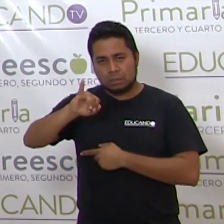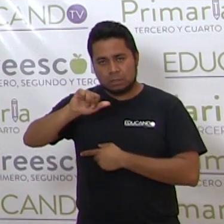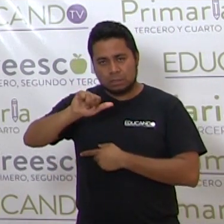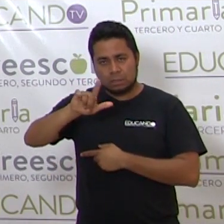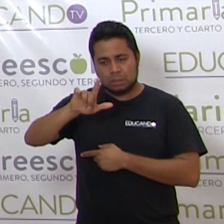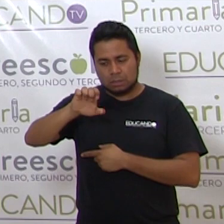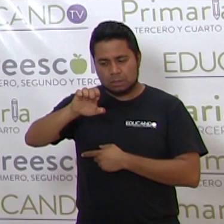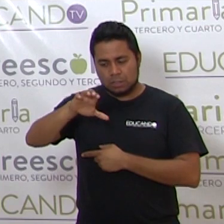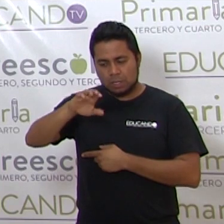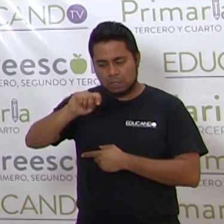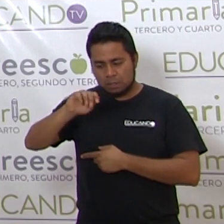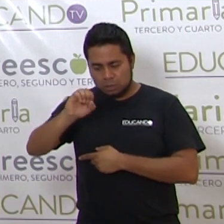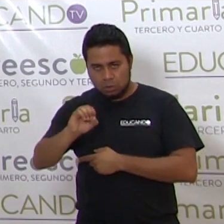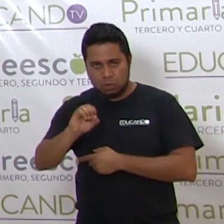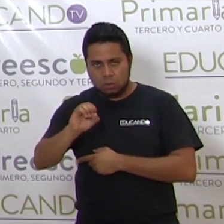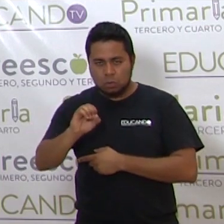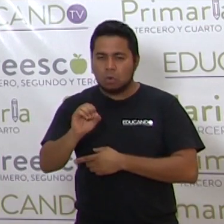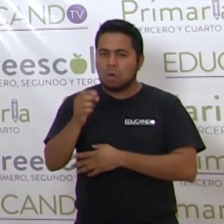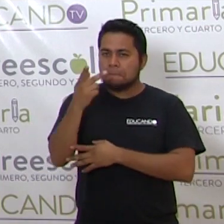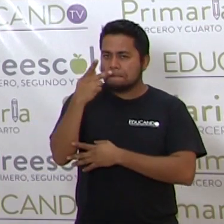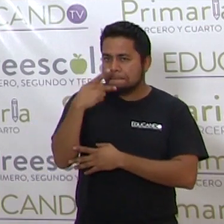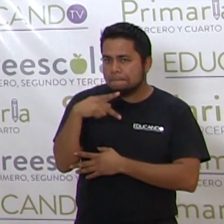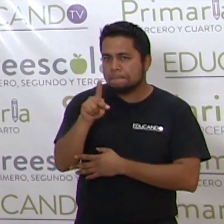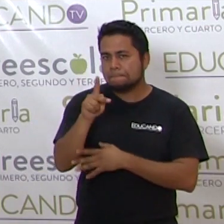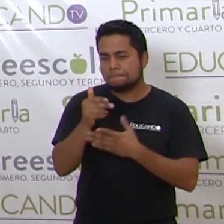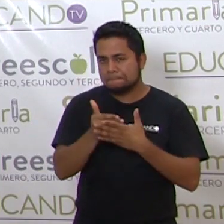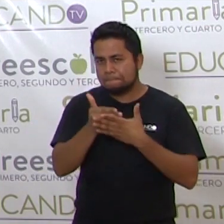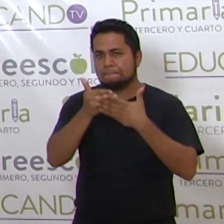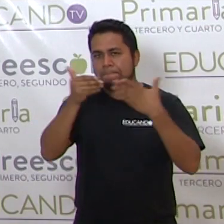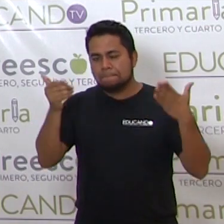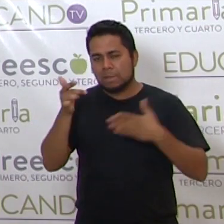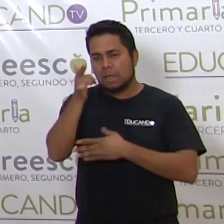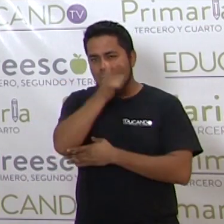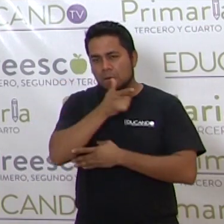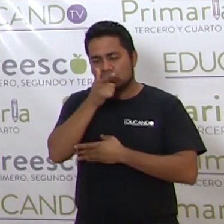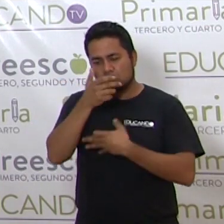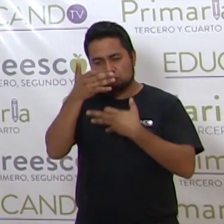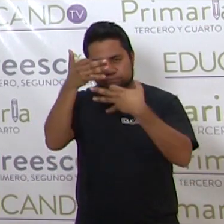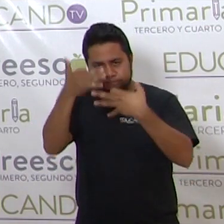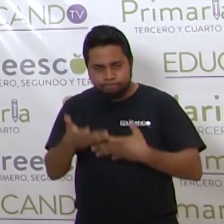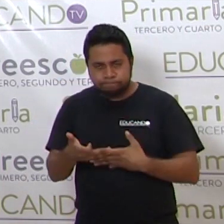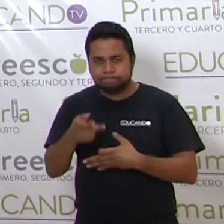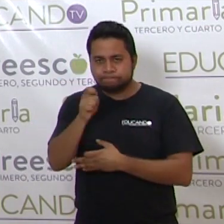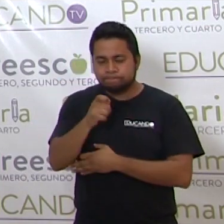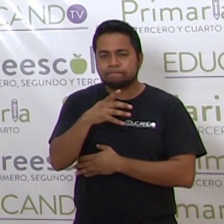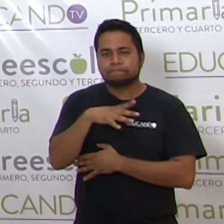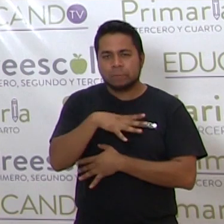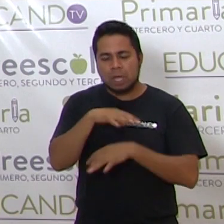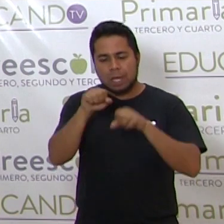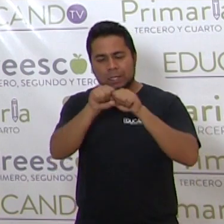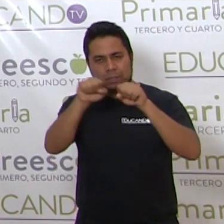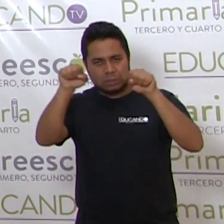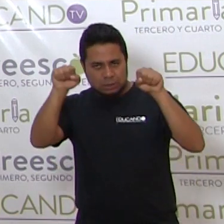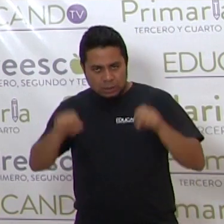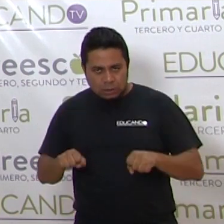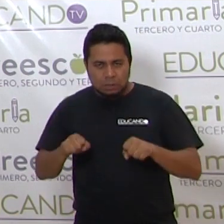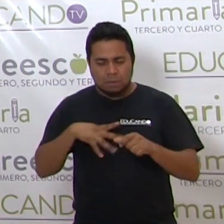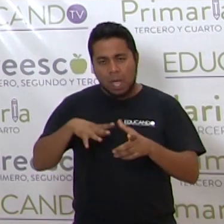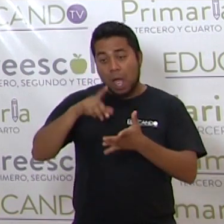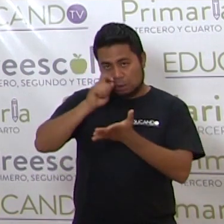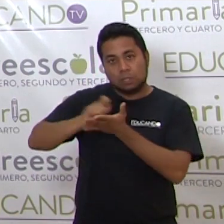pero éstos estas lenguas originarias tienen un sistema hay una estructura